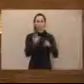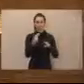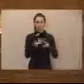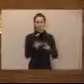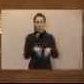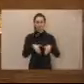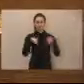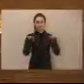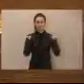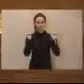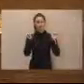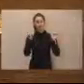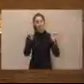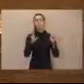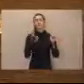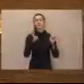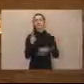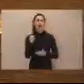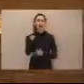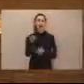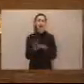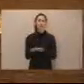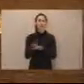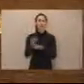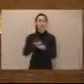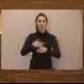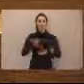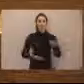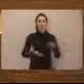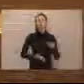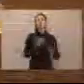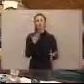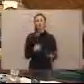desmarque y apoye esta moción, porque creemos que es una cuestión justa y posible. Gracias.